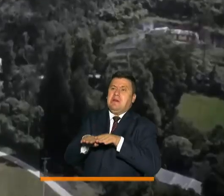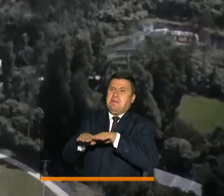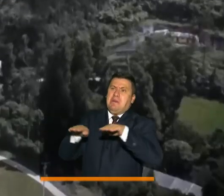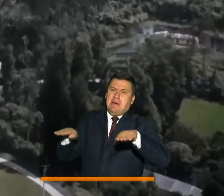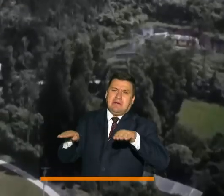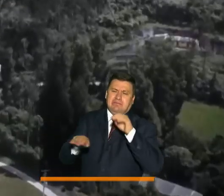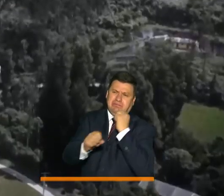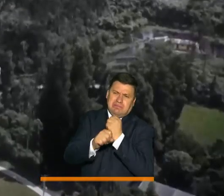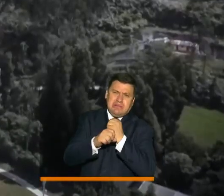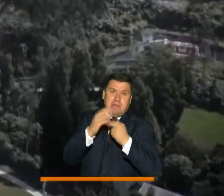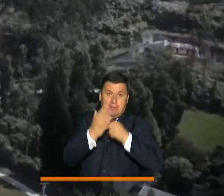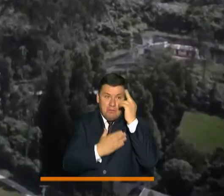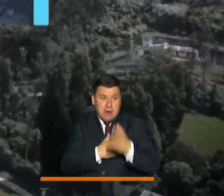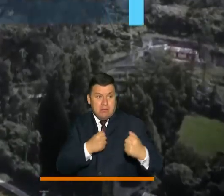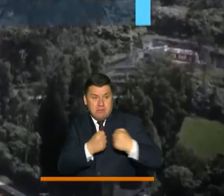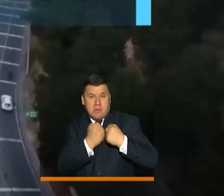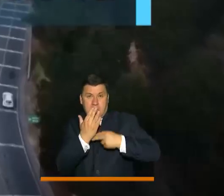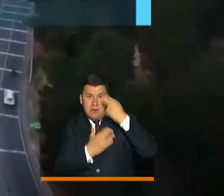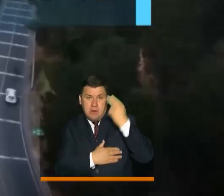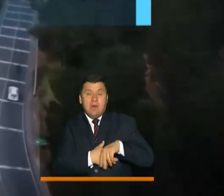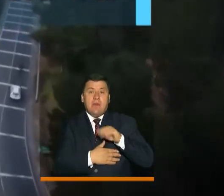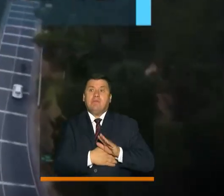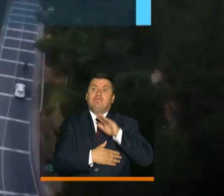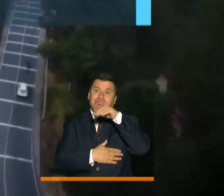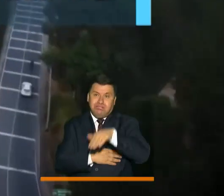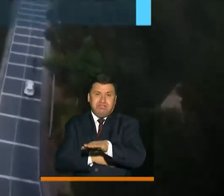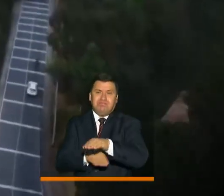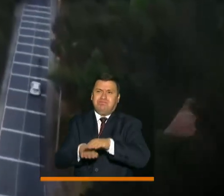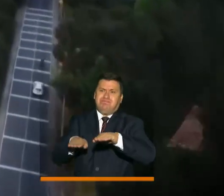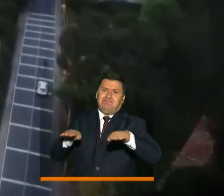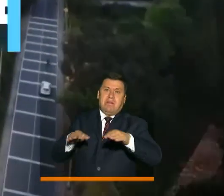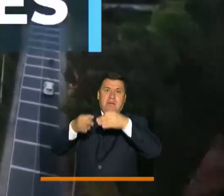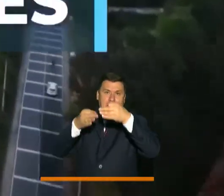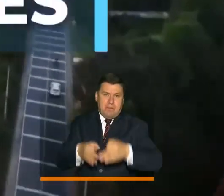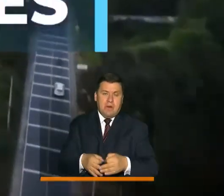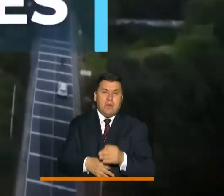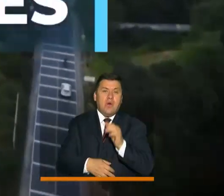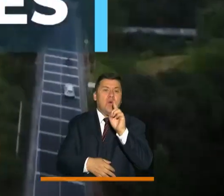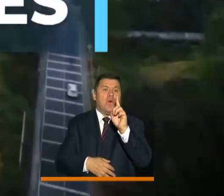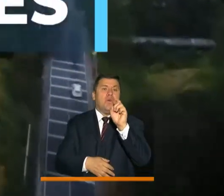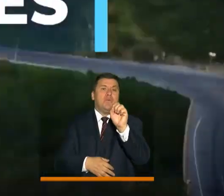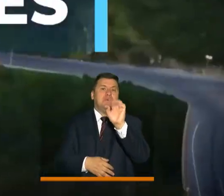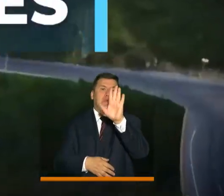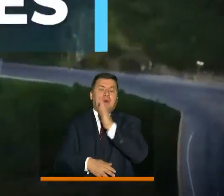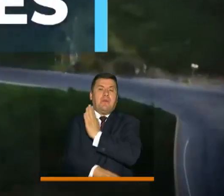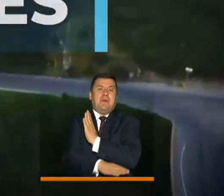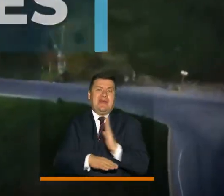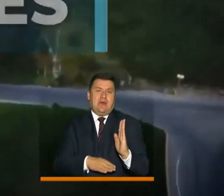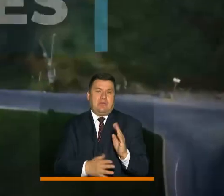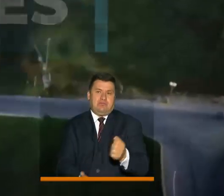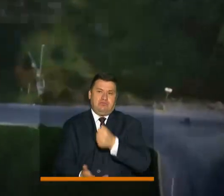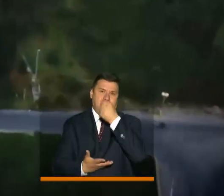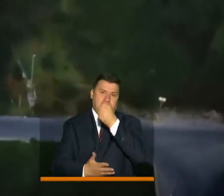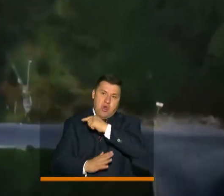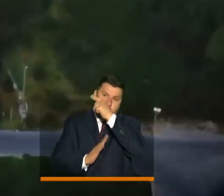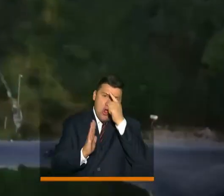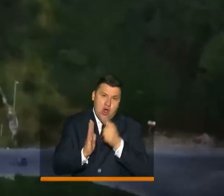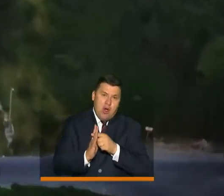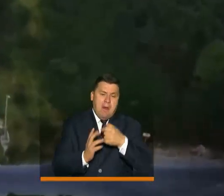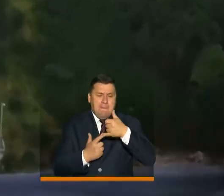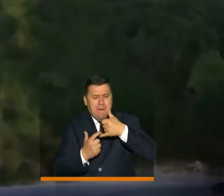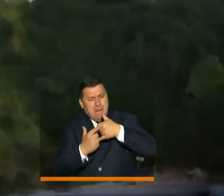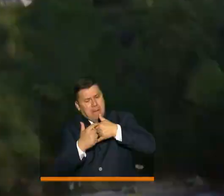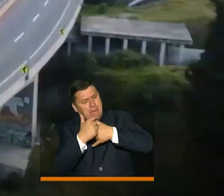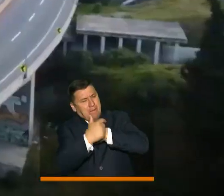con mayor velocidad la construcción de vías terciarias que aseguren más de 1.5 billones para la integración